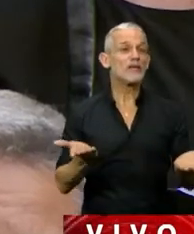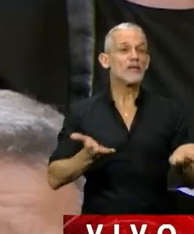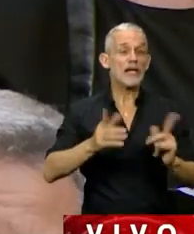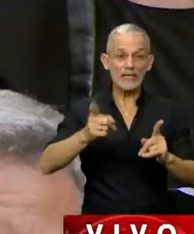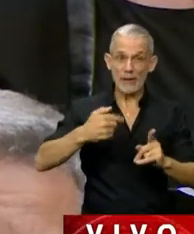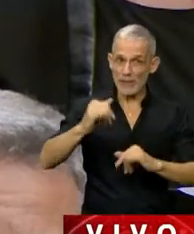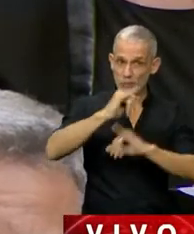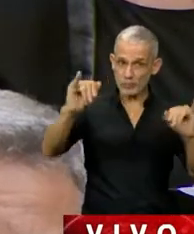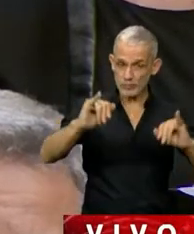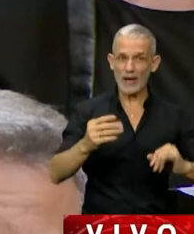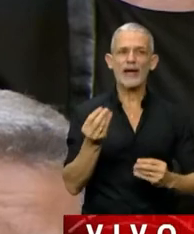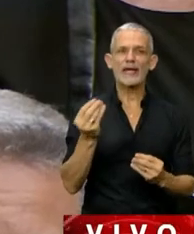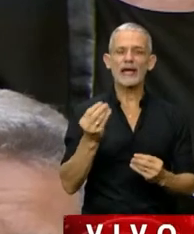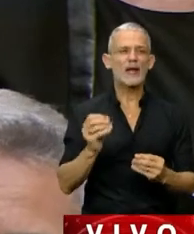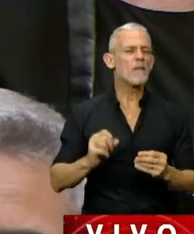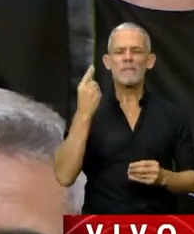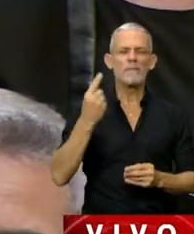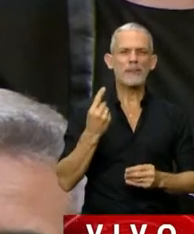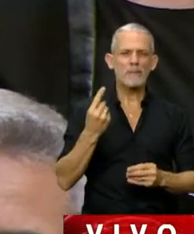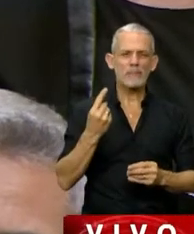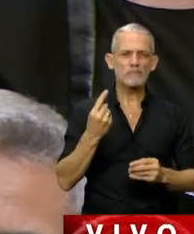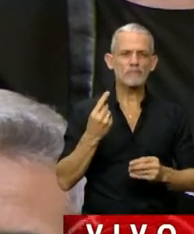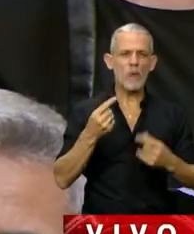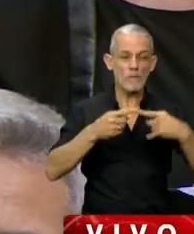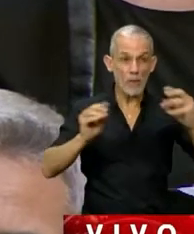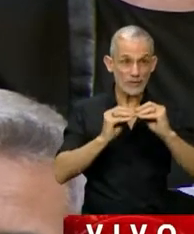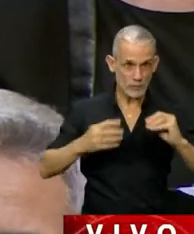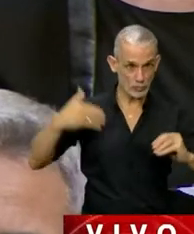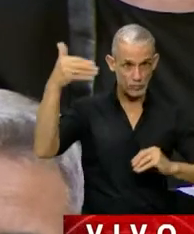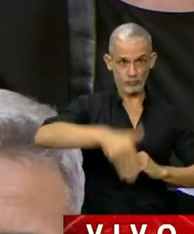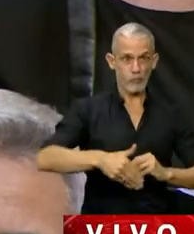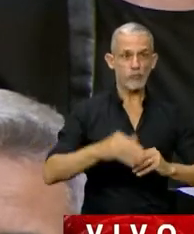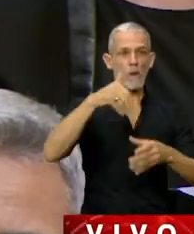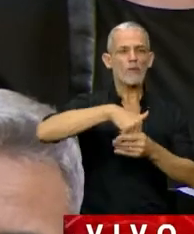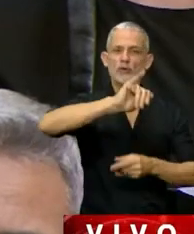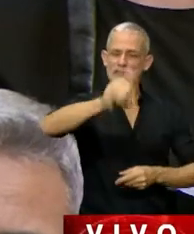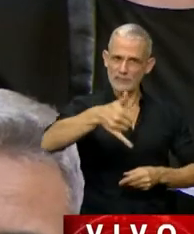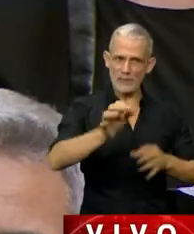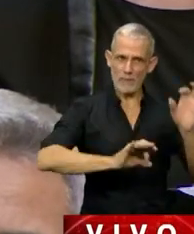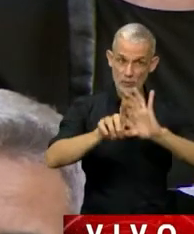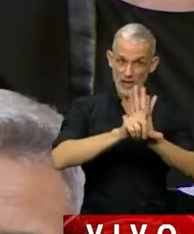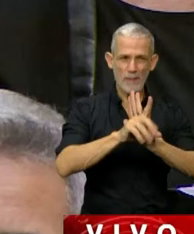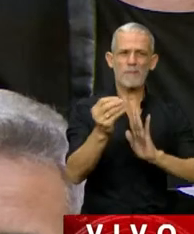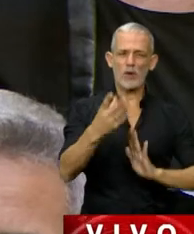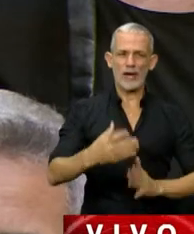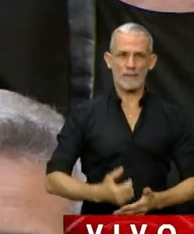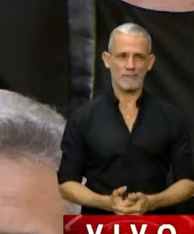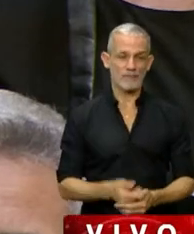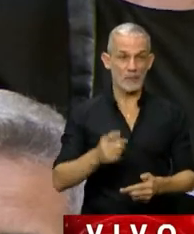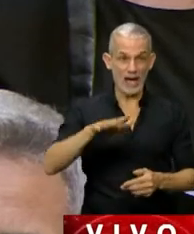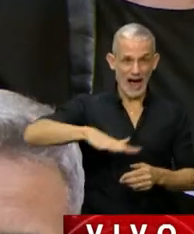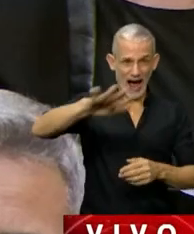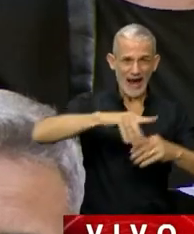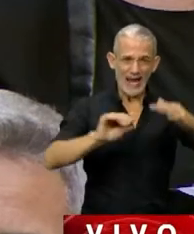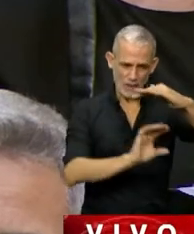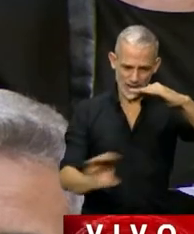señor presidente, que el principal motivo por el que vengo a acompañar este proyecto es porque el área